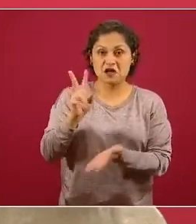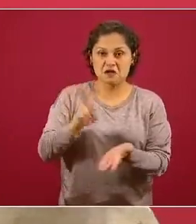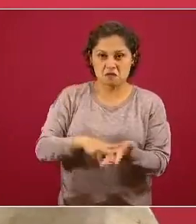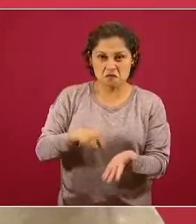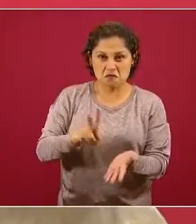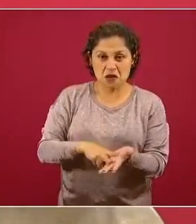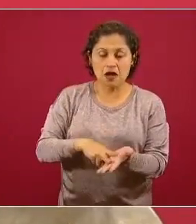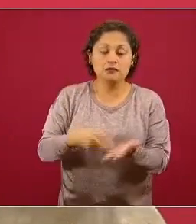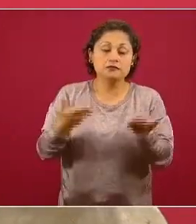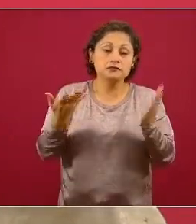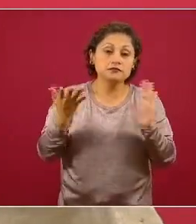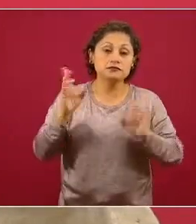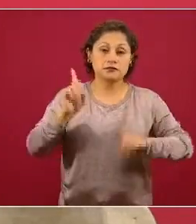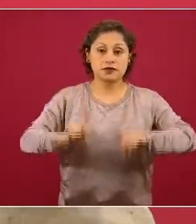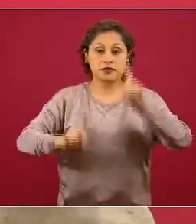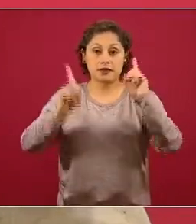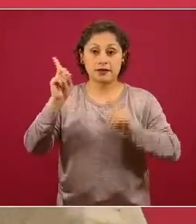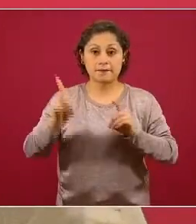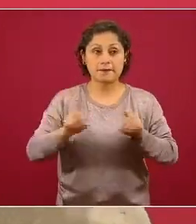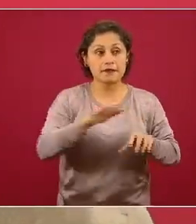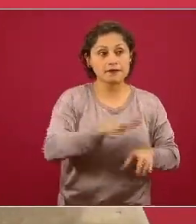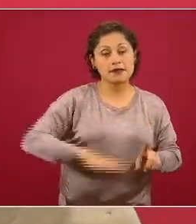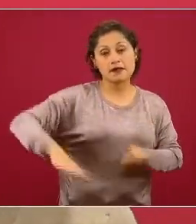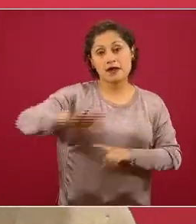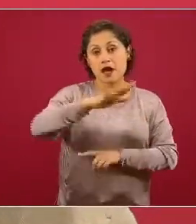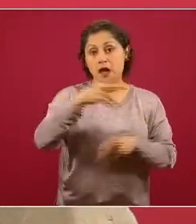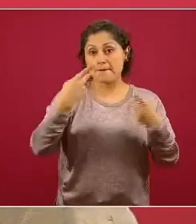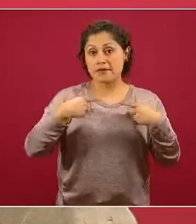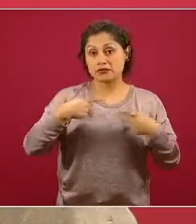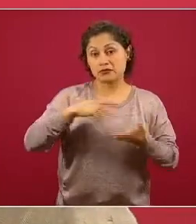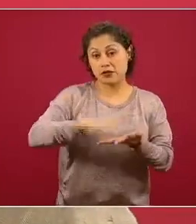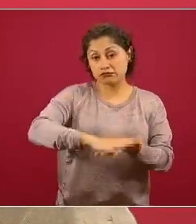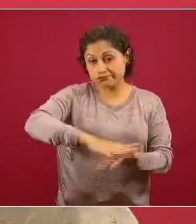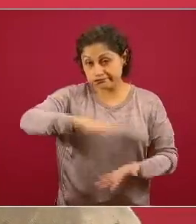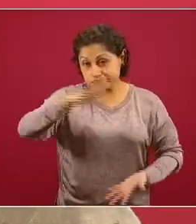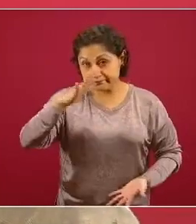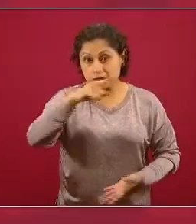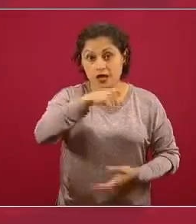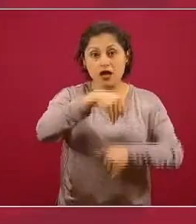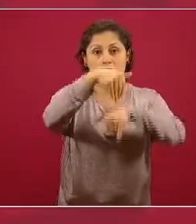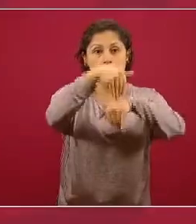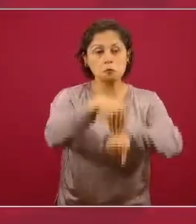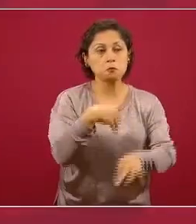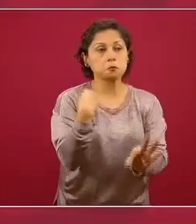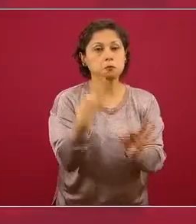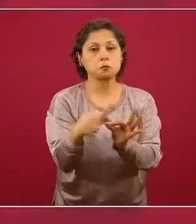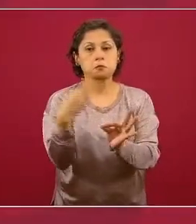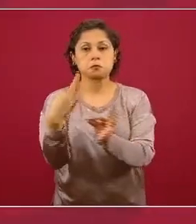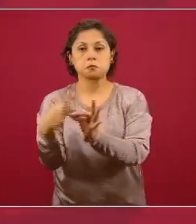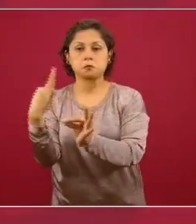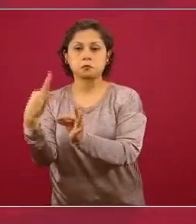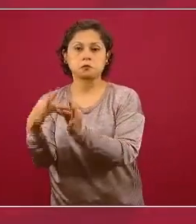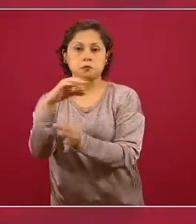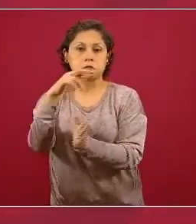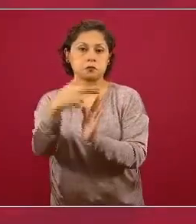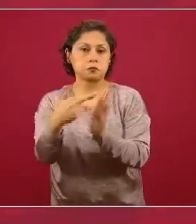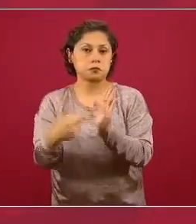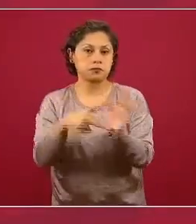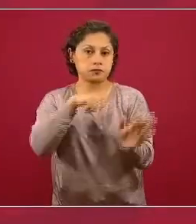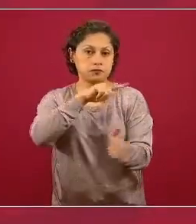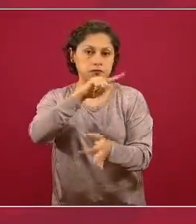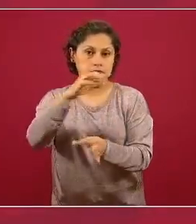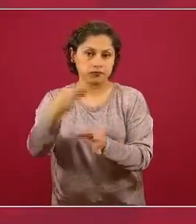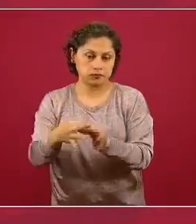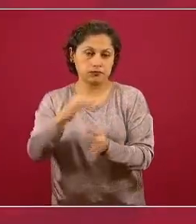una de las personas, o la gran mayoría de las personas, sigan estas actividades de prevención. Entonces,